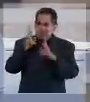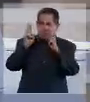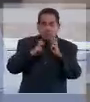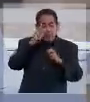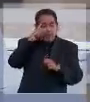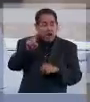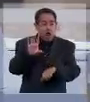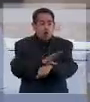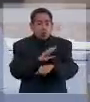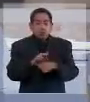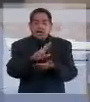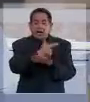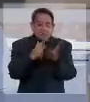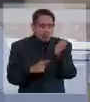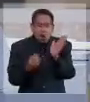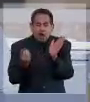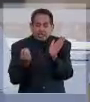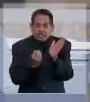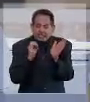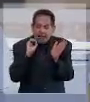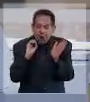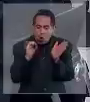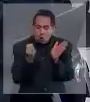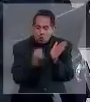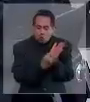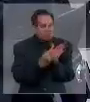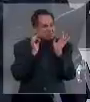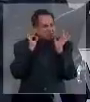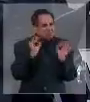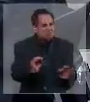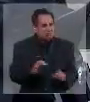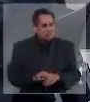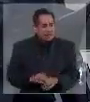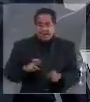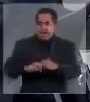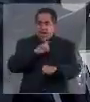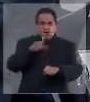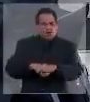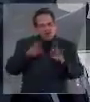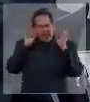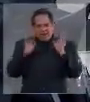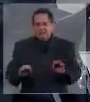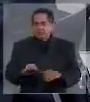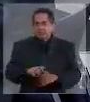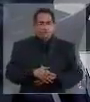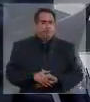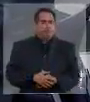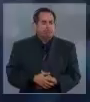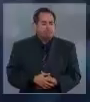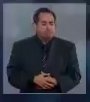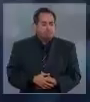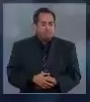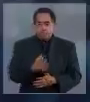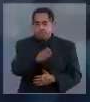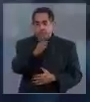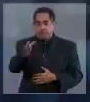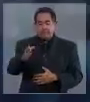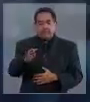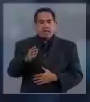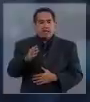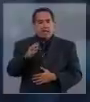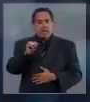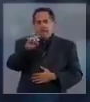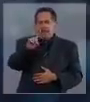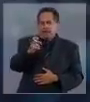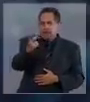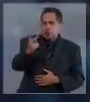México llegue en ceros. Este va a ser un programa nacional. Gracias, candidato Anaya. Tiene dos segundos, candidato Amir.